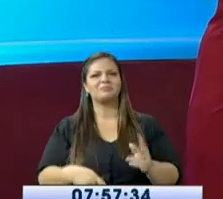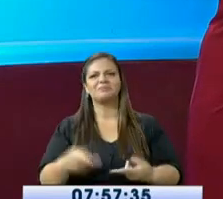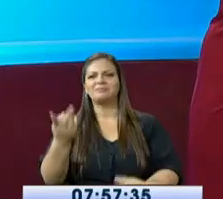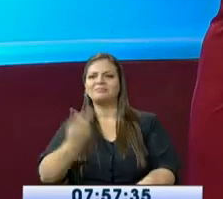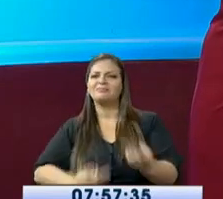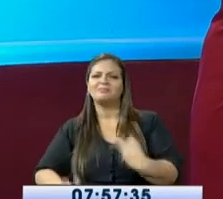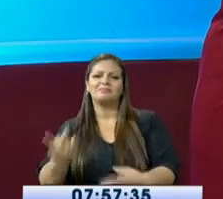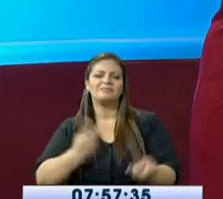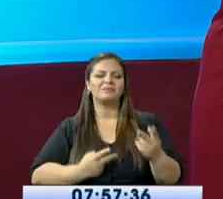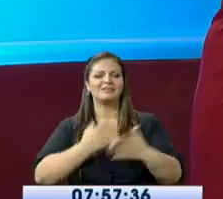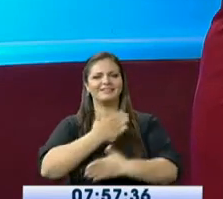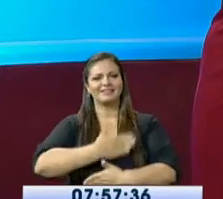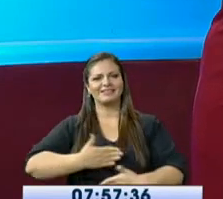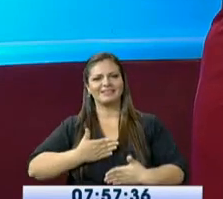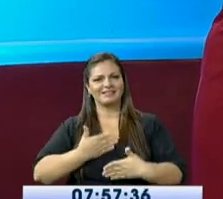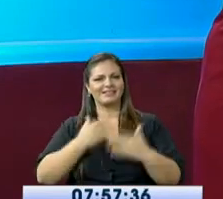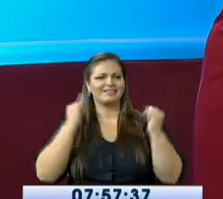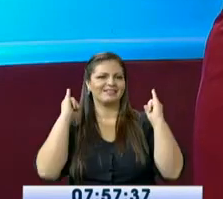familias.